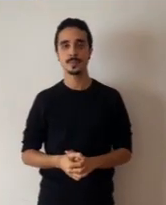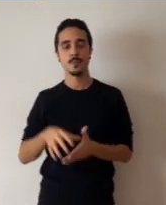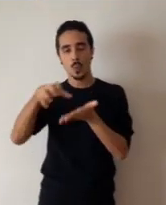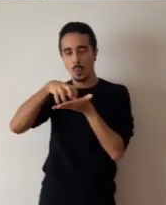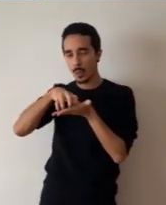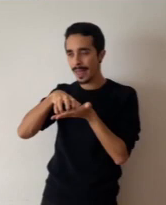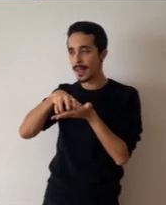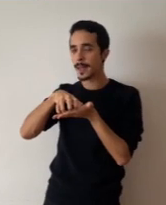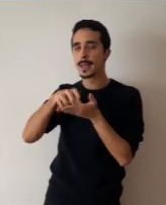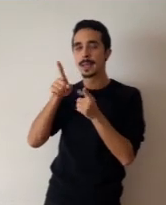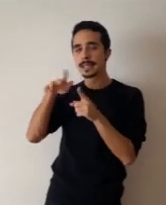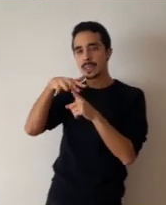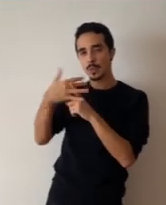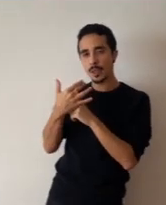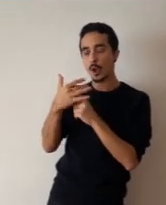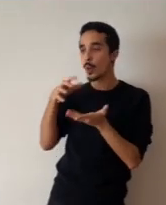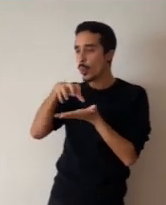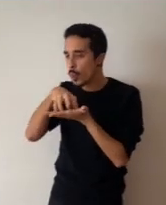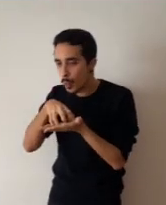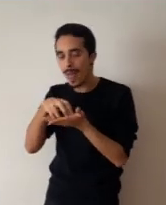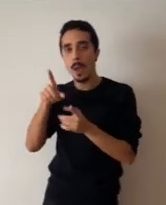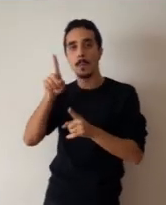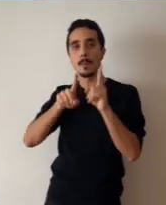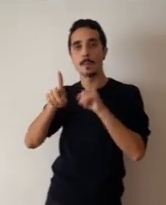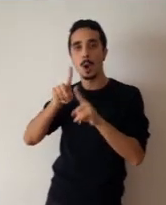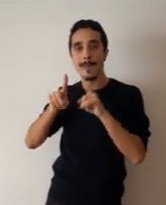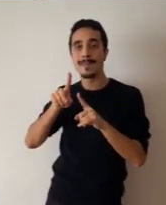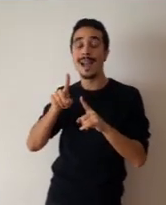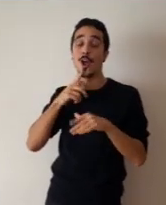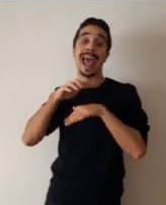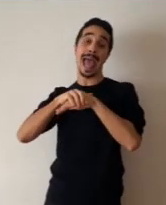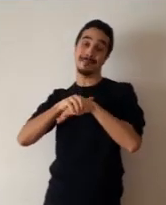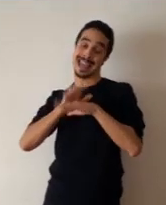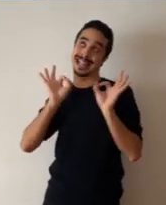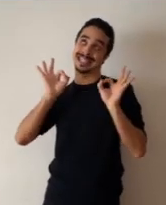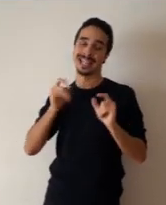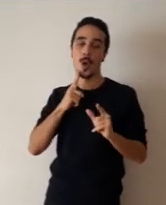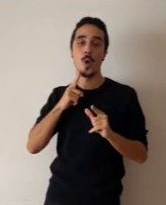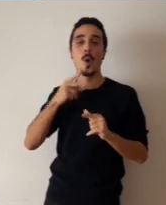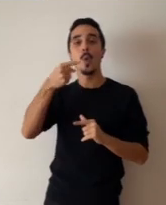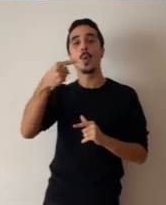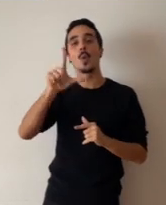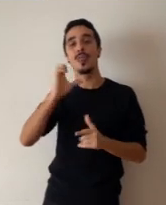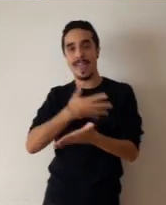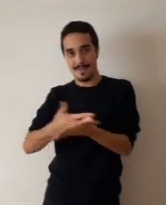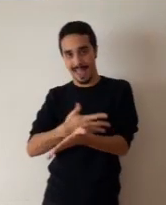A ver, una duda. Dice: en caso de alguna duda o problema con la amiga en glucemia, y que nuestro